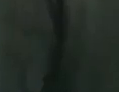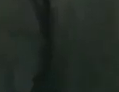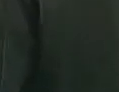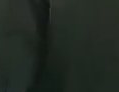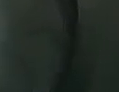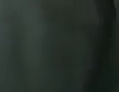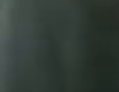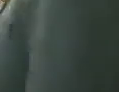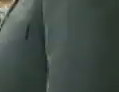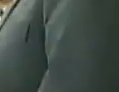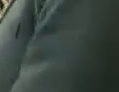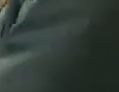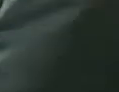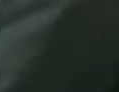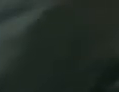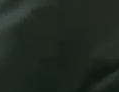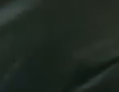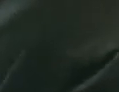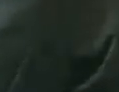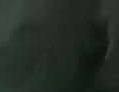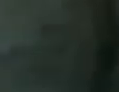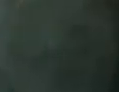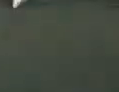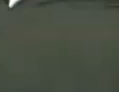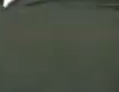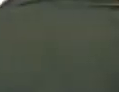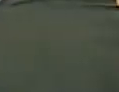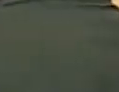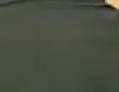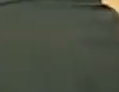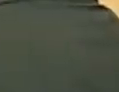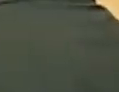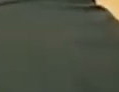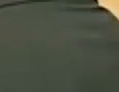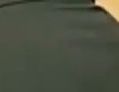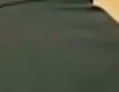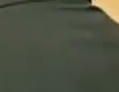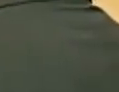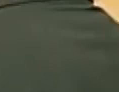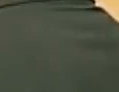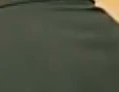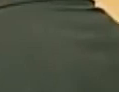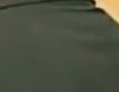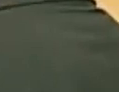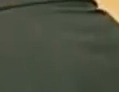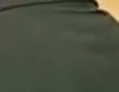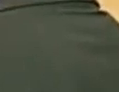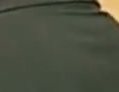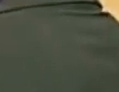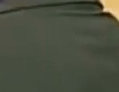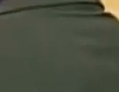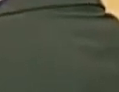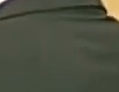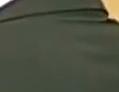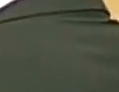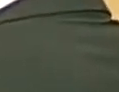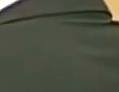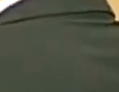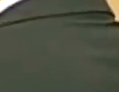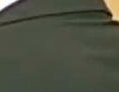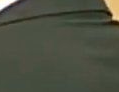la seguridad energética aún con más fuerza. Ha dicho también que se va a generar gas